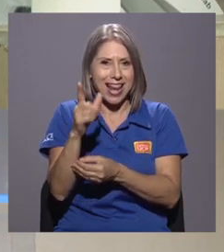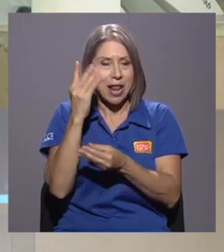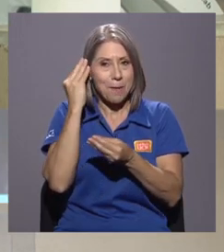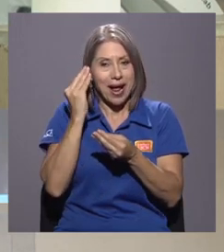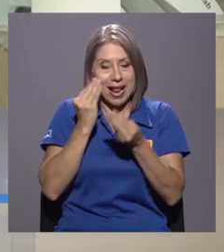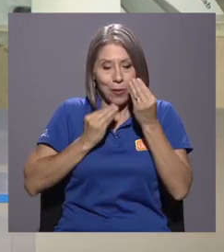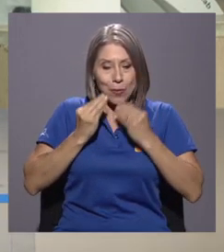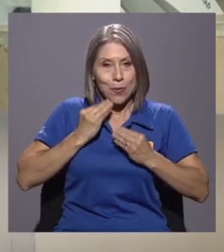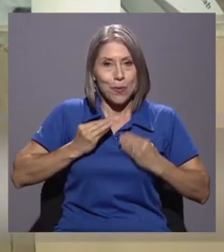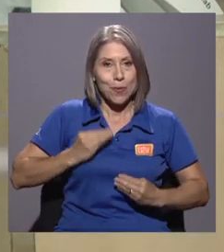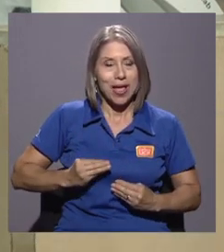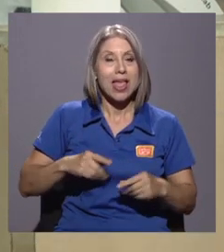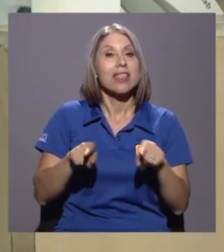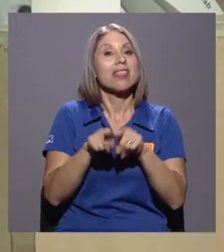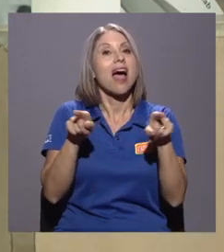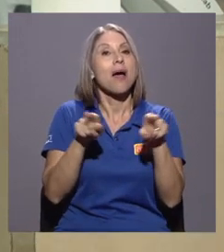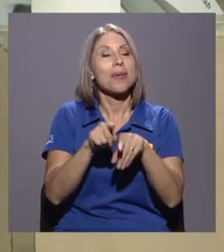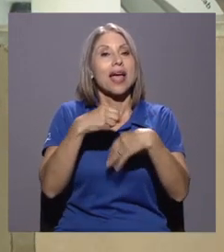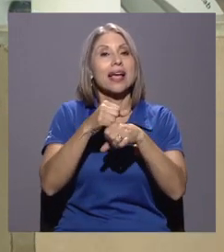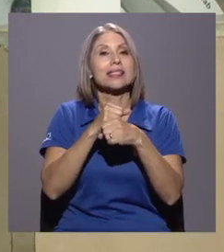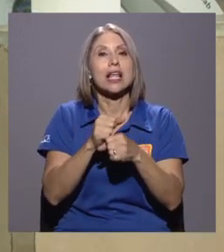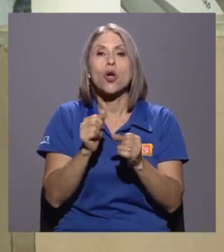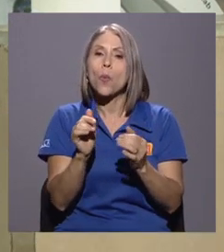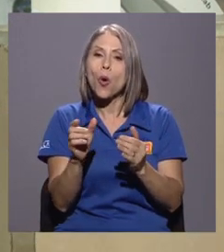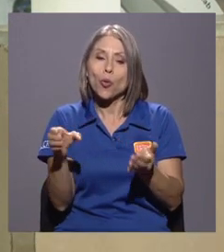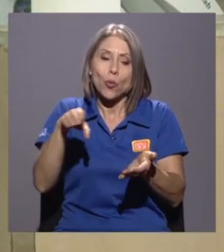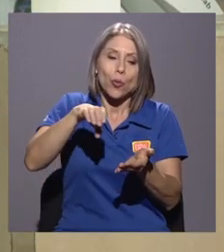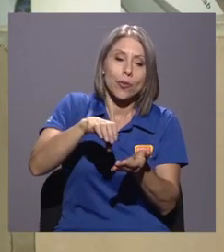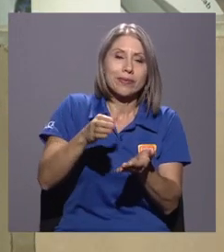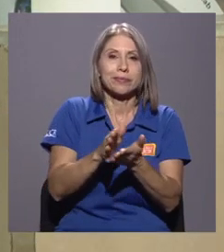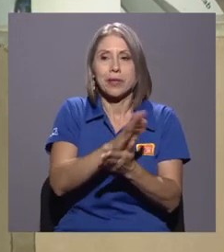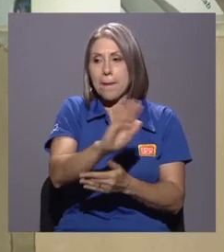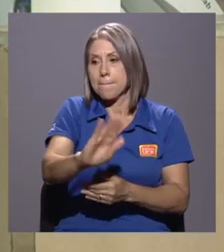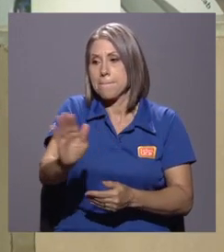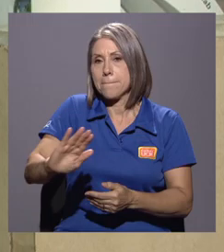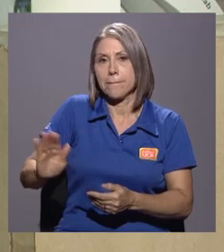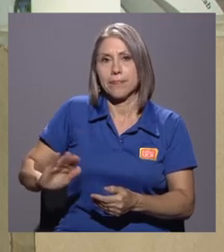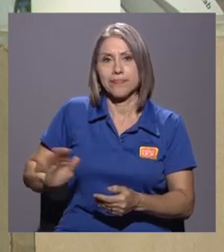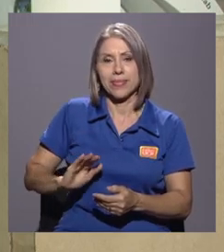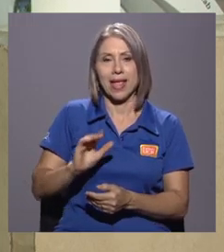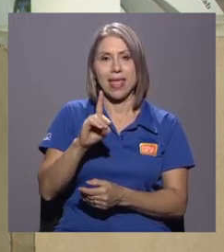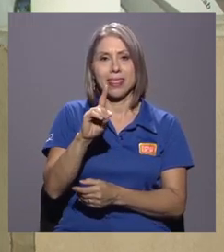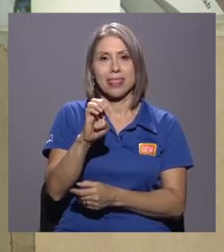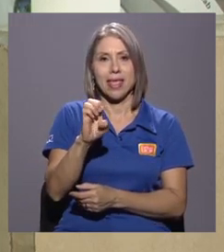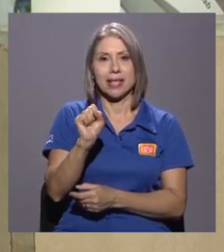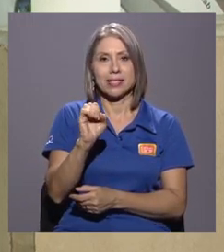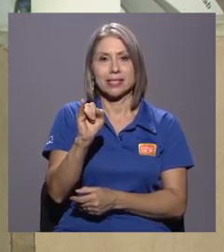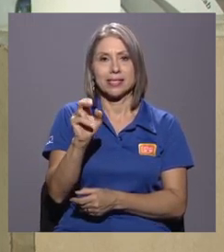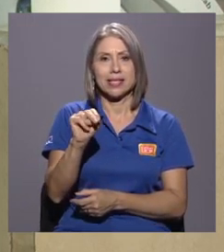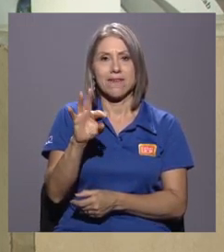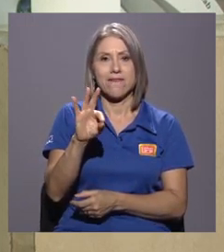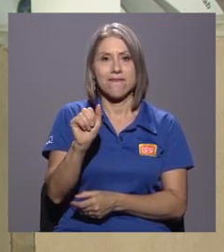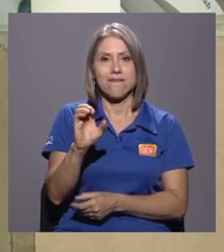elaborar también desinfectante, que es lo que, bueno, los 2 productos, que es lo que se está necesitando